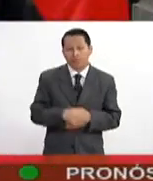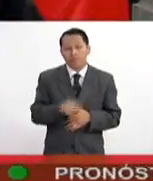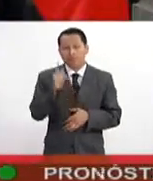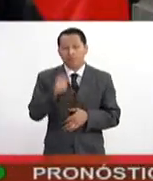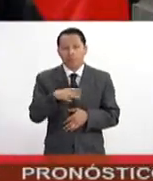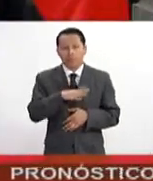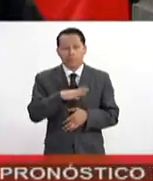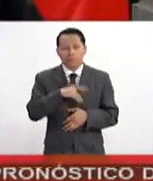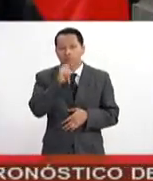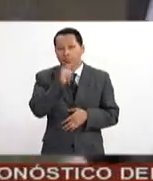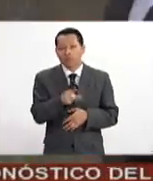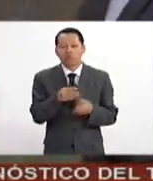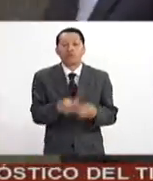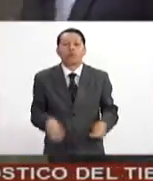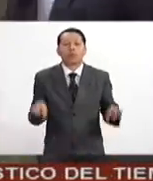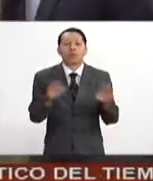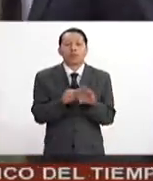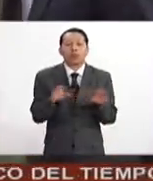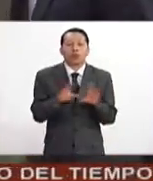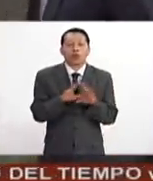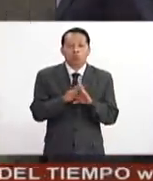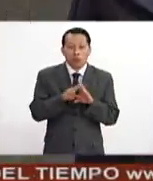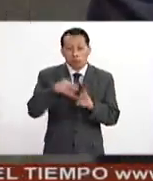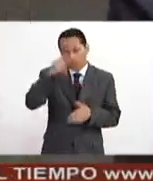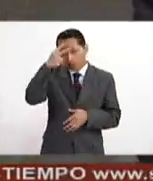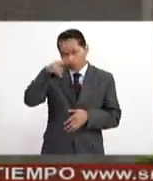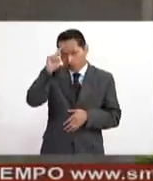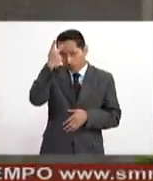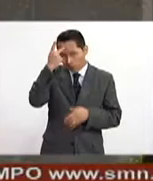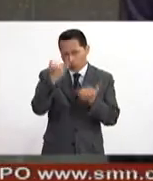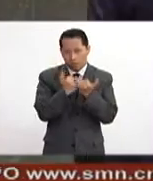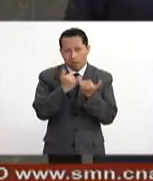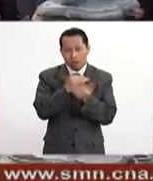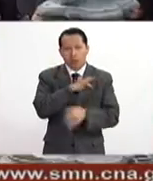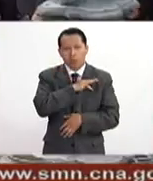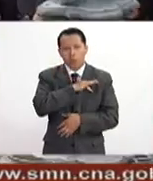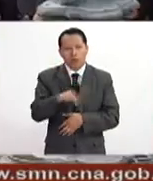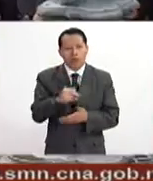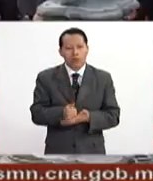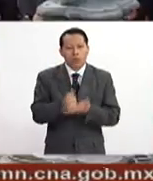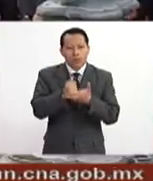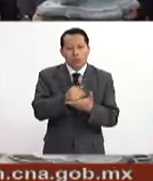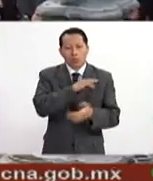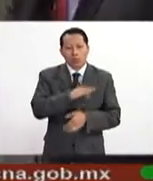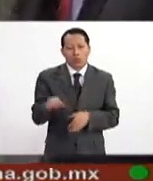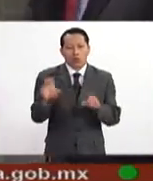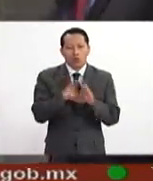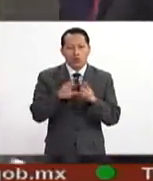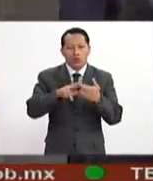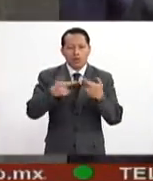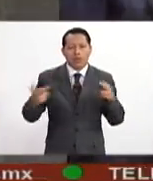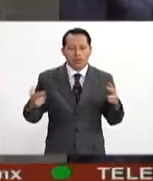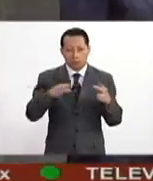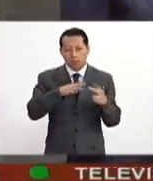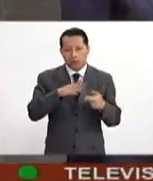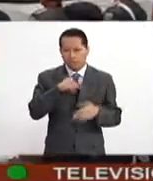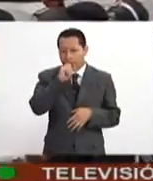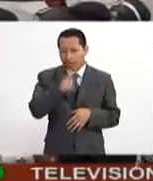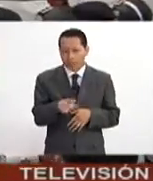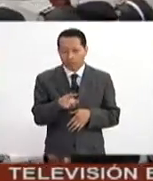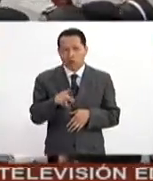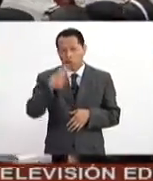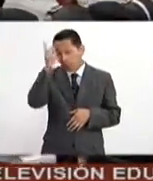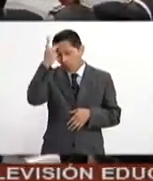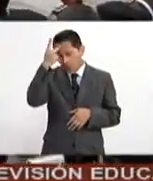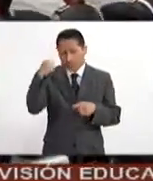un timing muy importante entre México y Polonia que sí nos puede ayudar a potenciar la relación bilateral. Polonia en